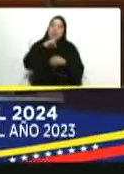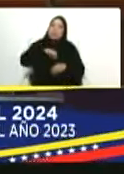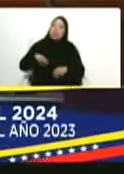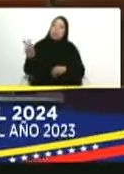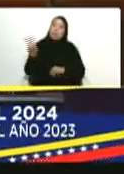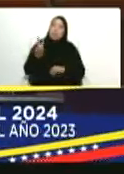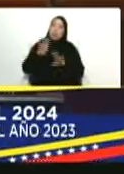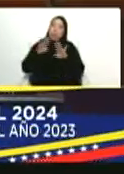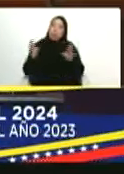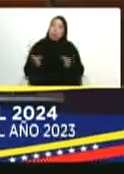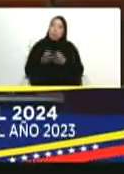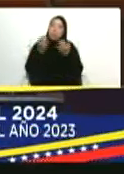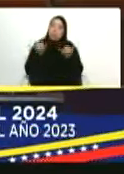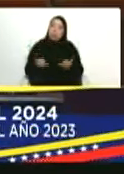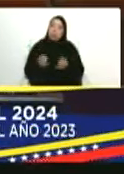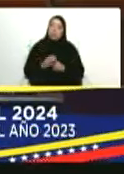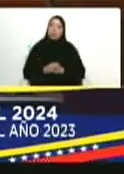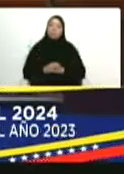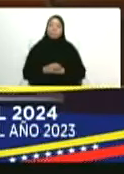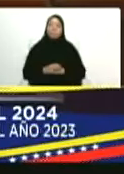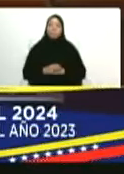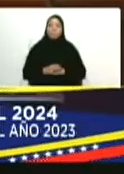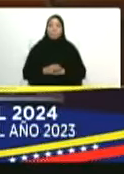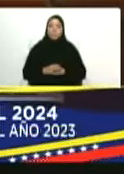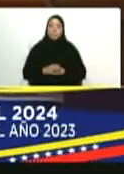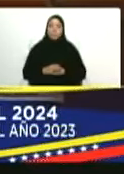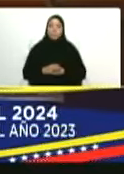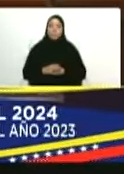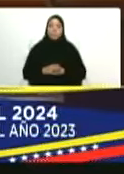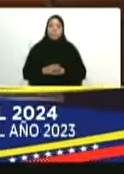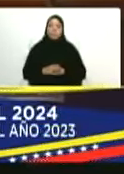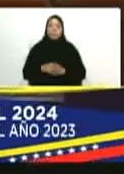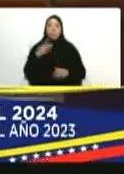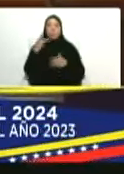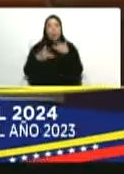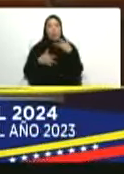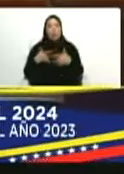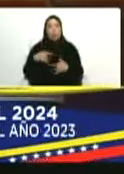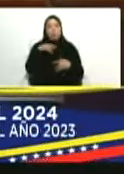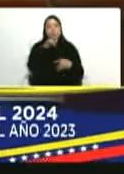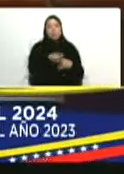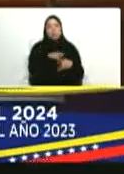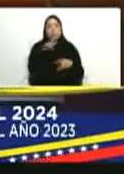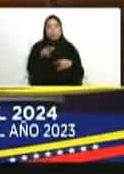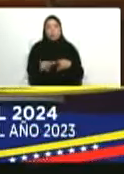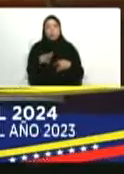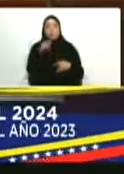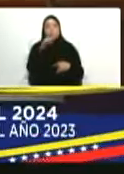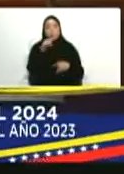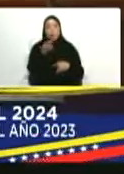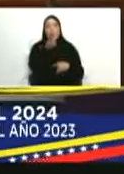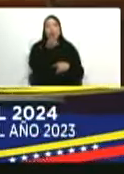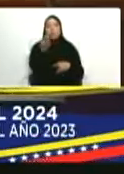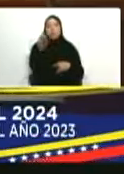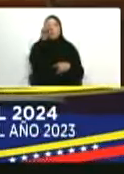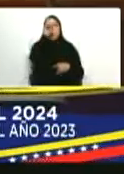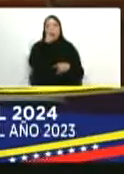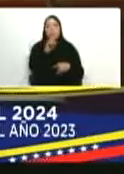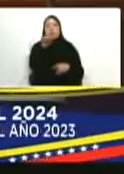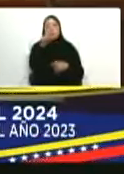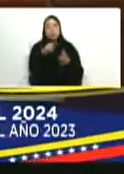del mundo presente. Ante esta prestigiosa audiencia, en víspera de su bicentenario